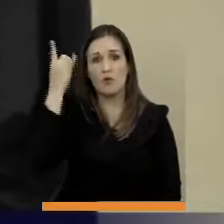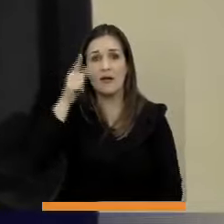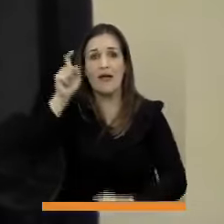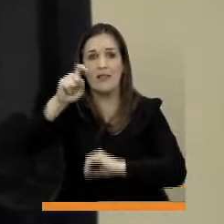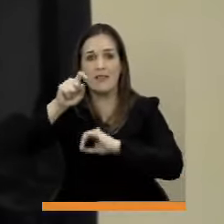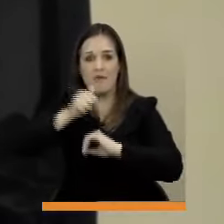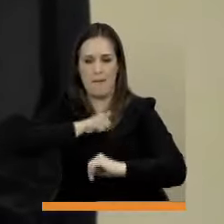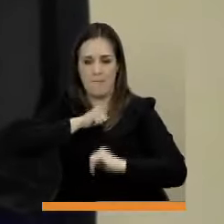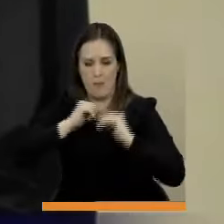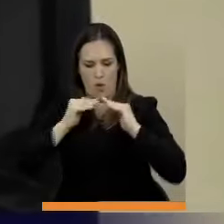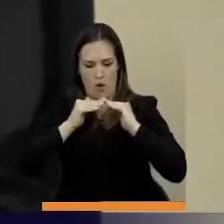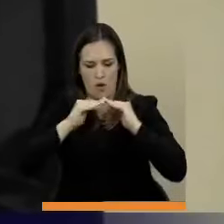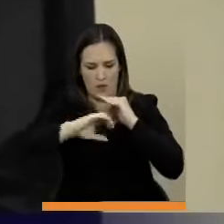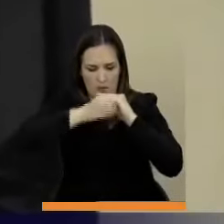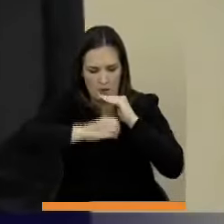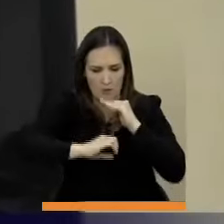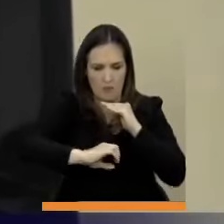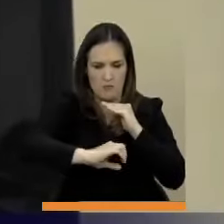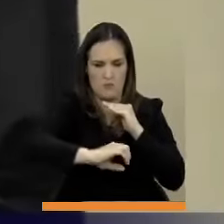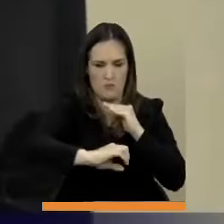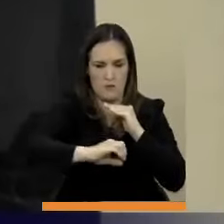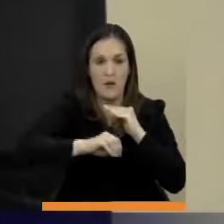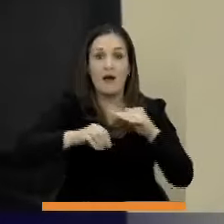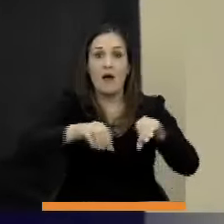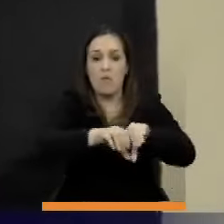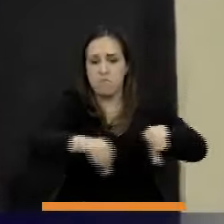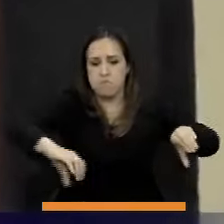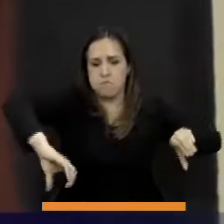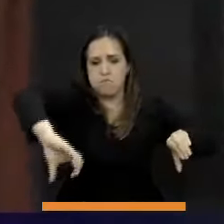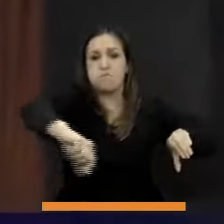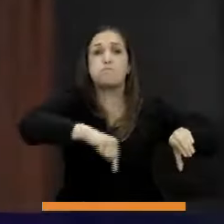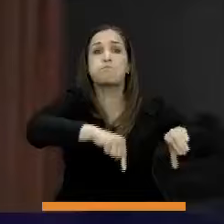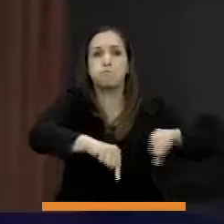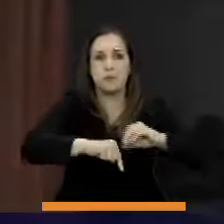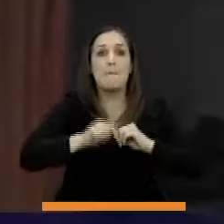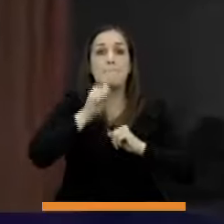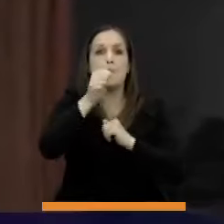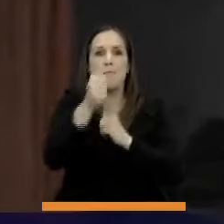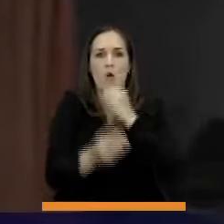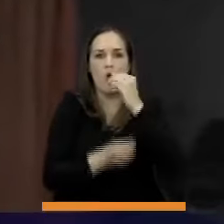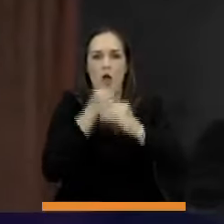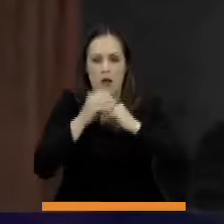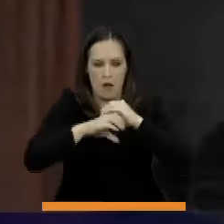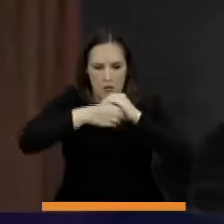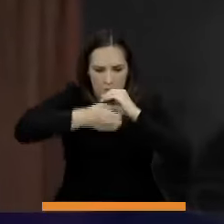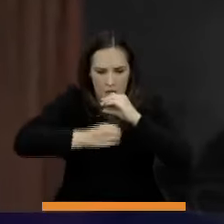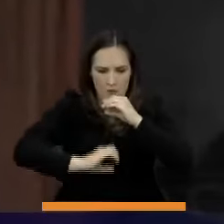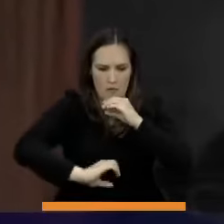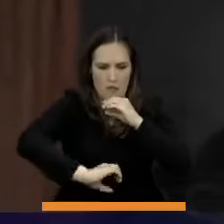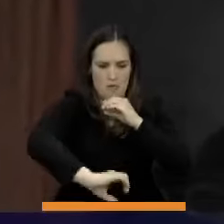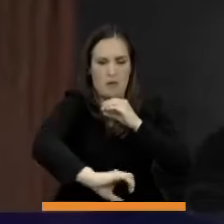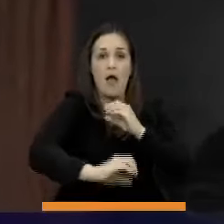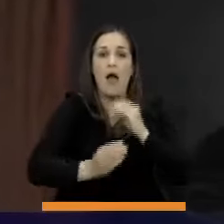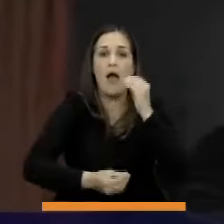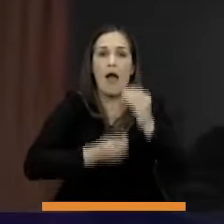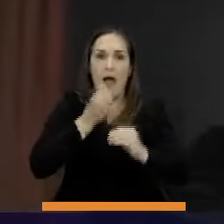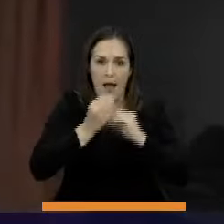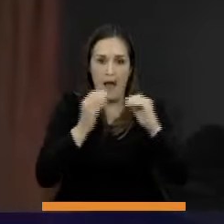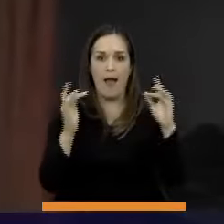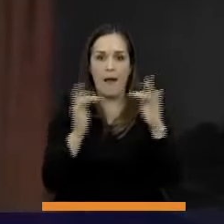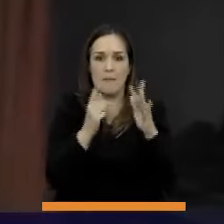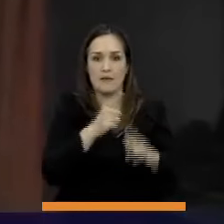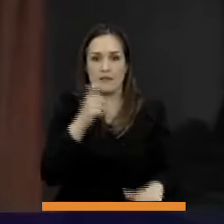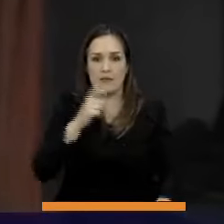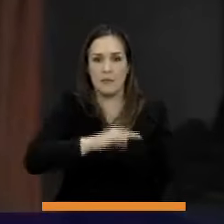Conectándonos. Y ese es el llamado que yo estoy haciendo a los carmeros. Necesitamos saber si nuestro alcantarillado está al